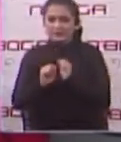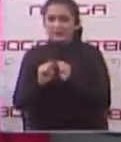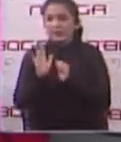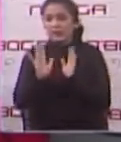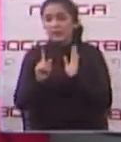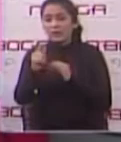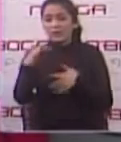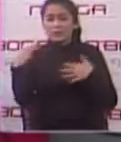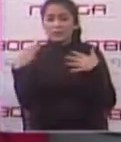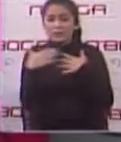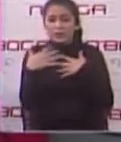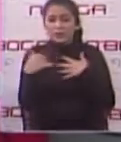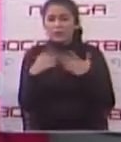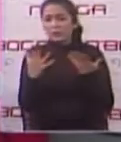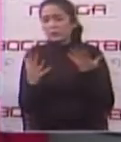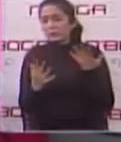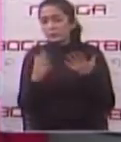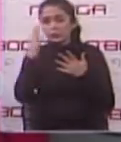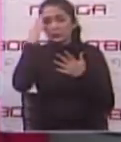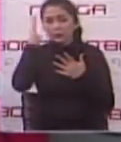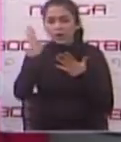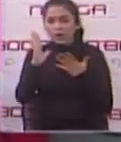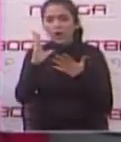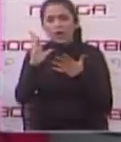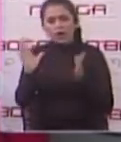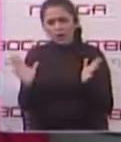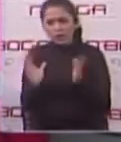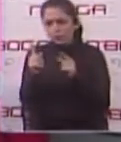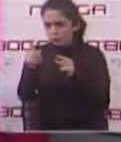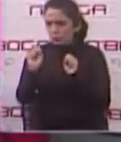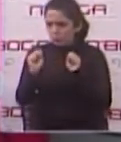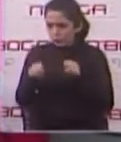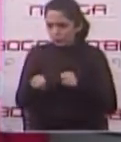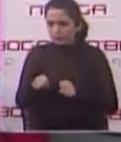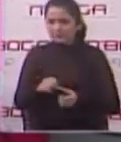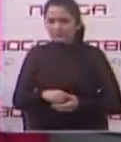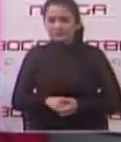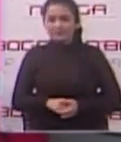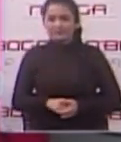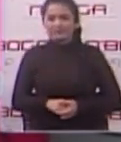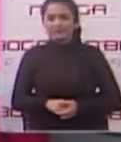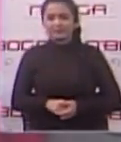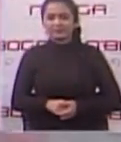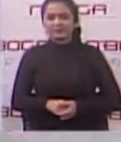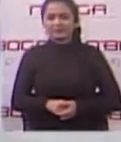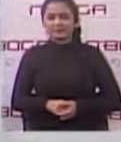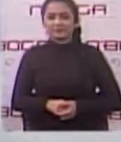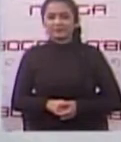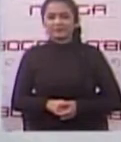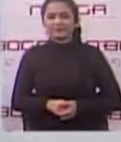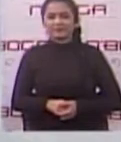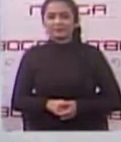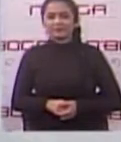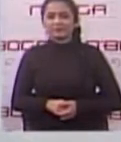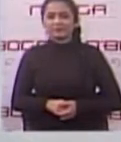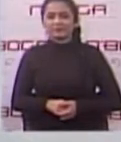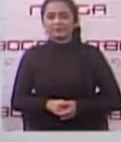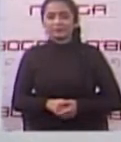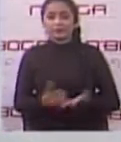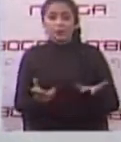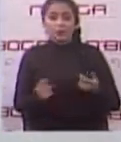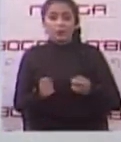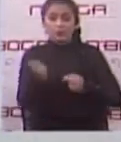miedos o debilidades, enfocándole siempre sus fortalezas. En ventas, la productividad no se